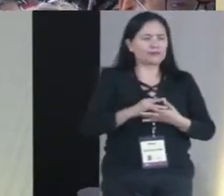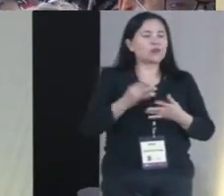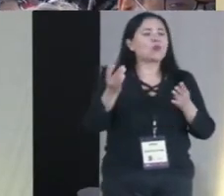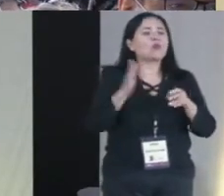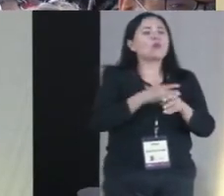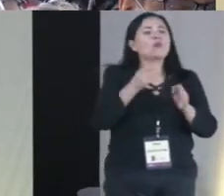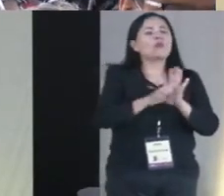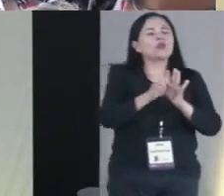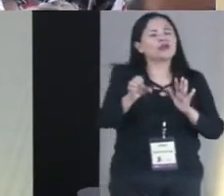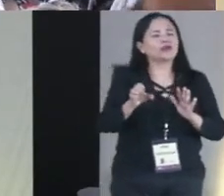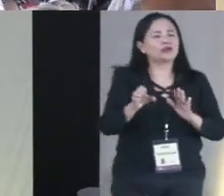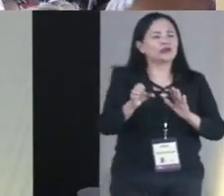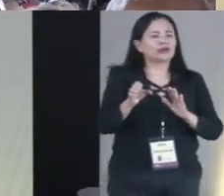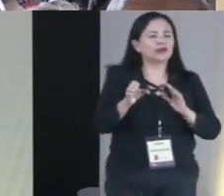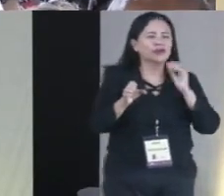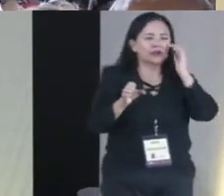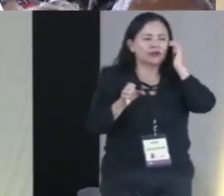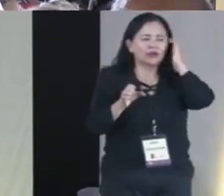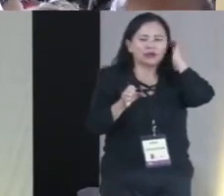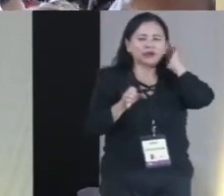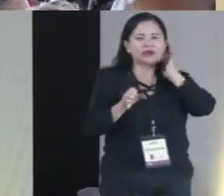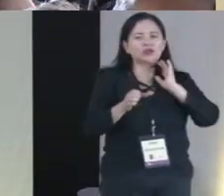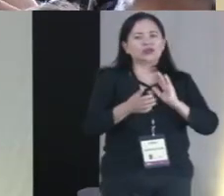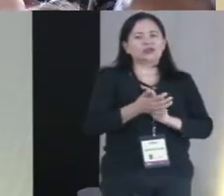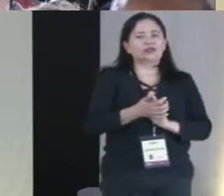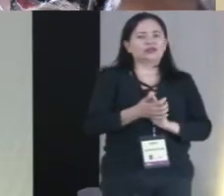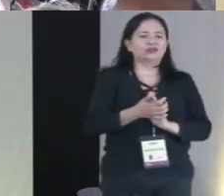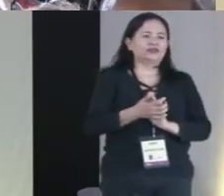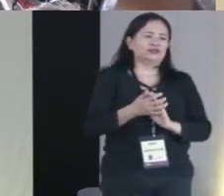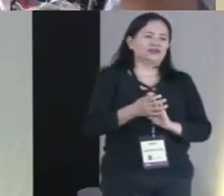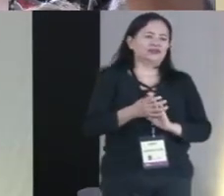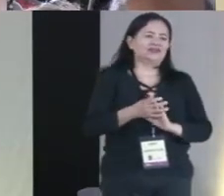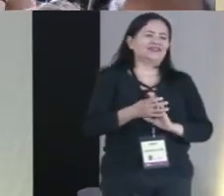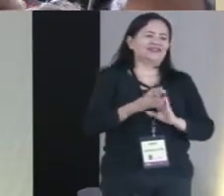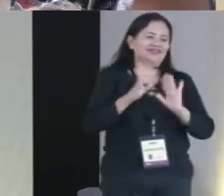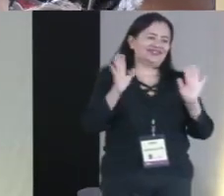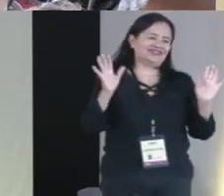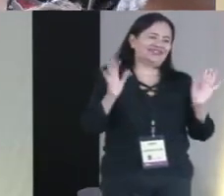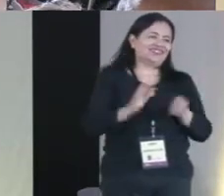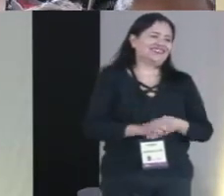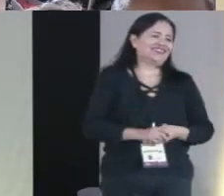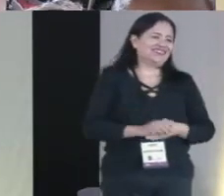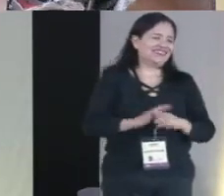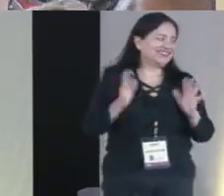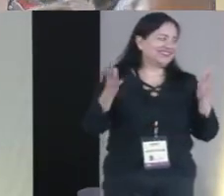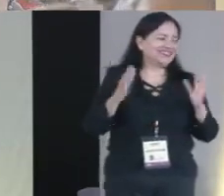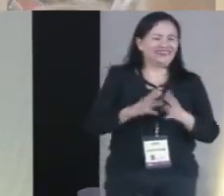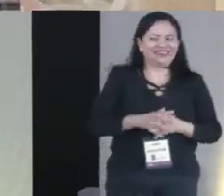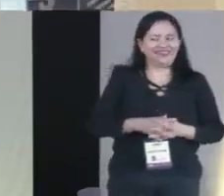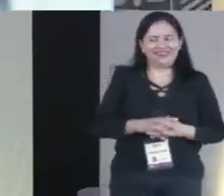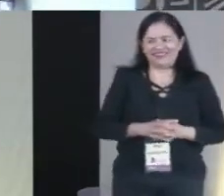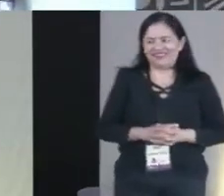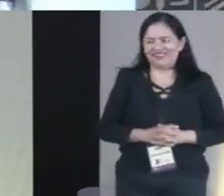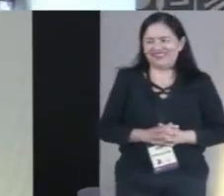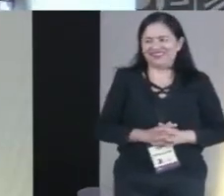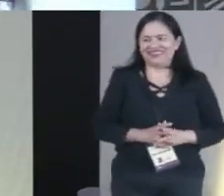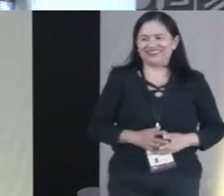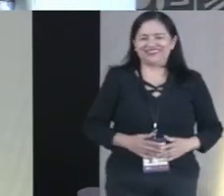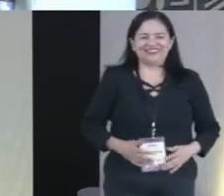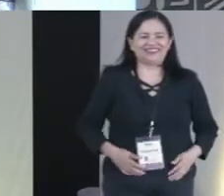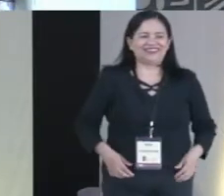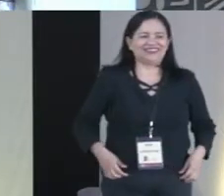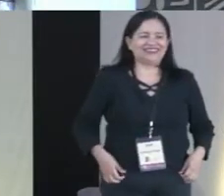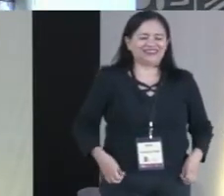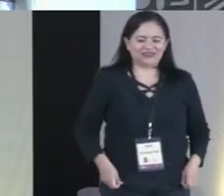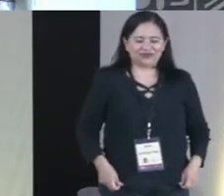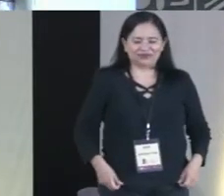Estados Unidos todos los volvieron en resultado. Ya, bueno, gracias a ustedes. Gracias. Mire,